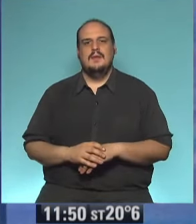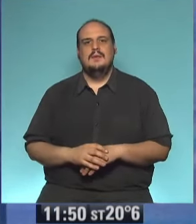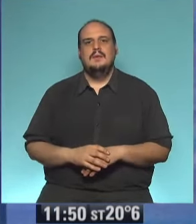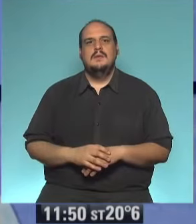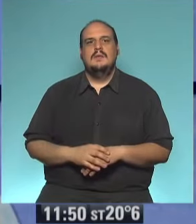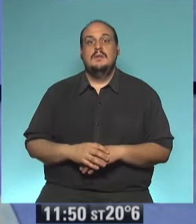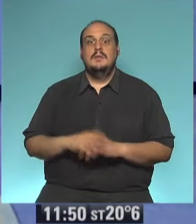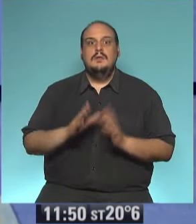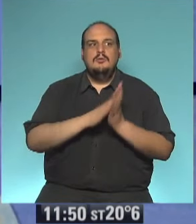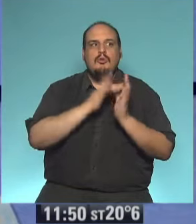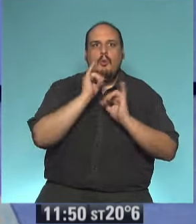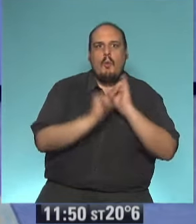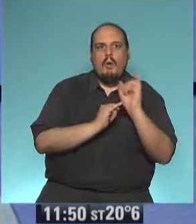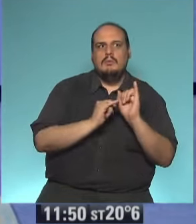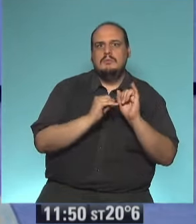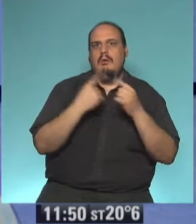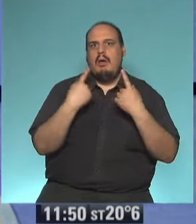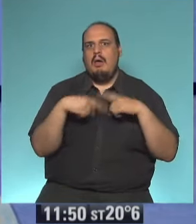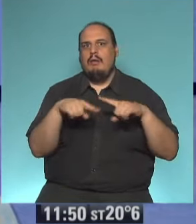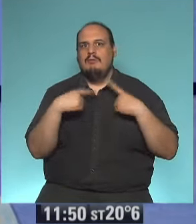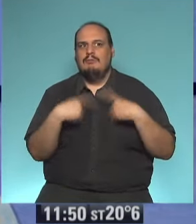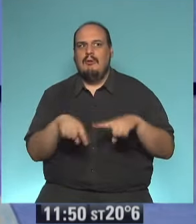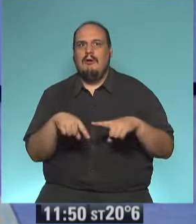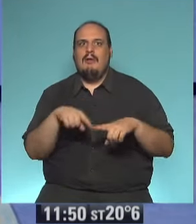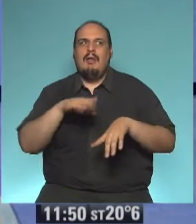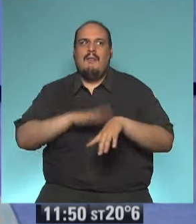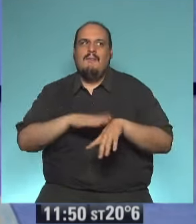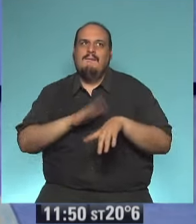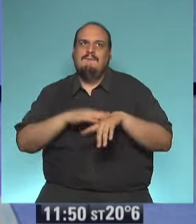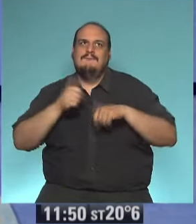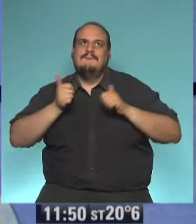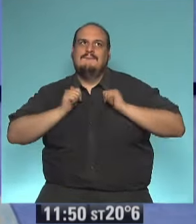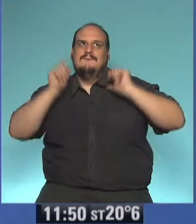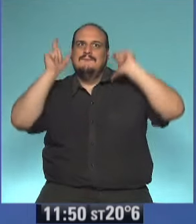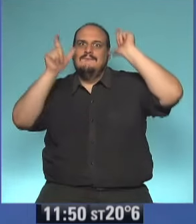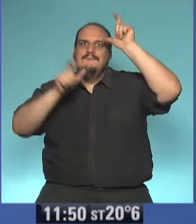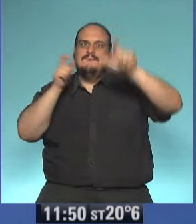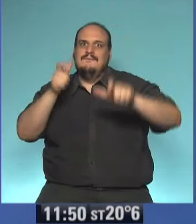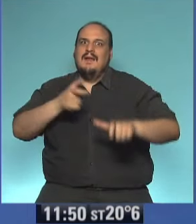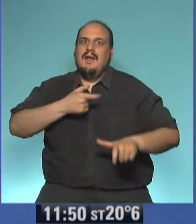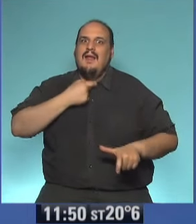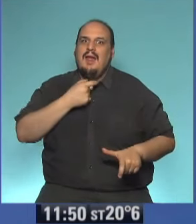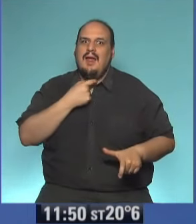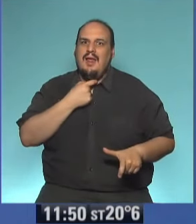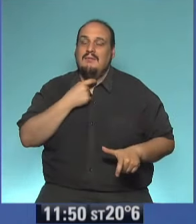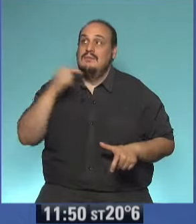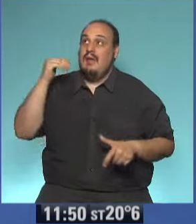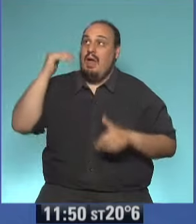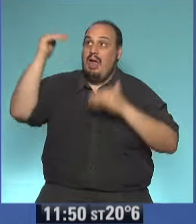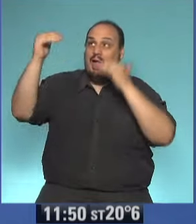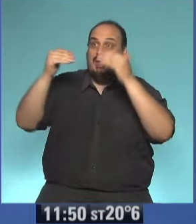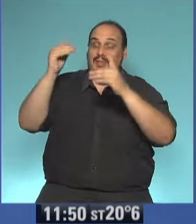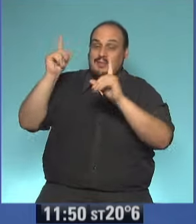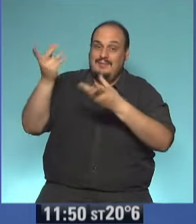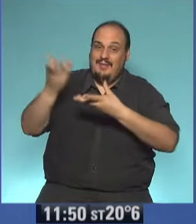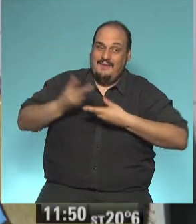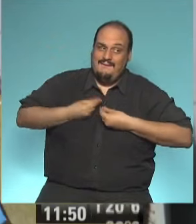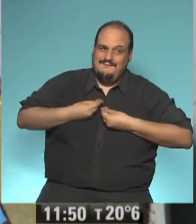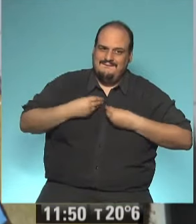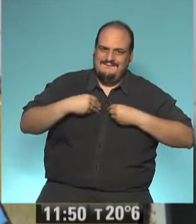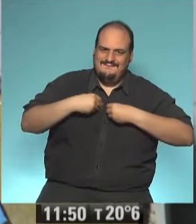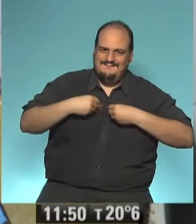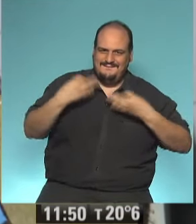Queremos cuentos, canciones, tiempo para imaginar y grandes que nos ayuden a sentirnos